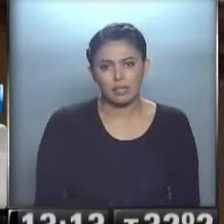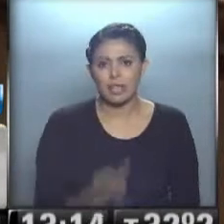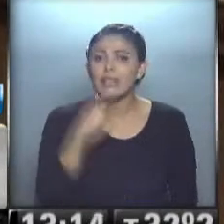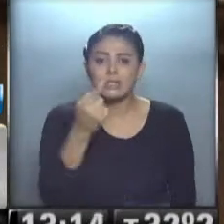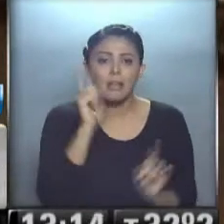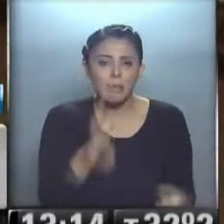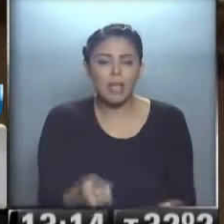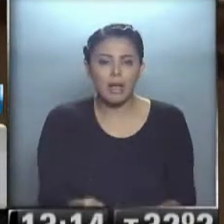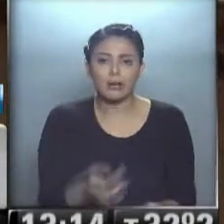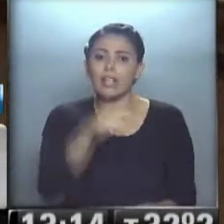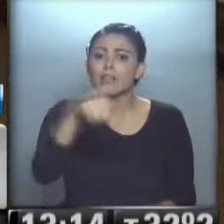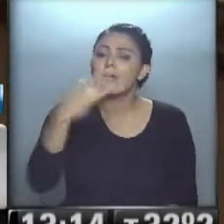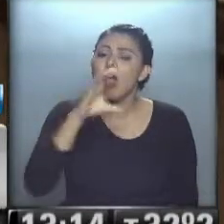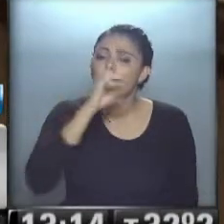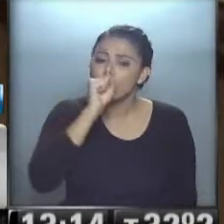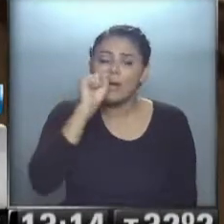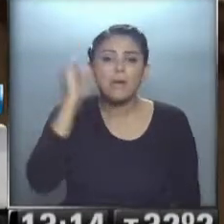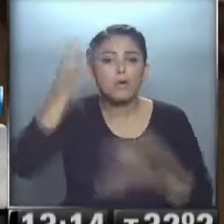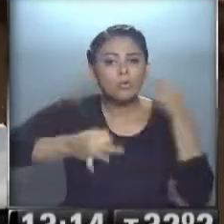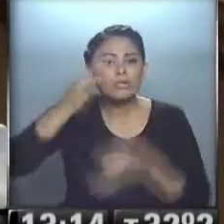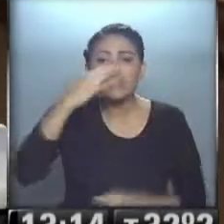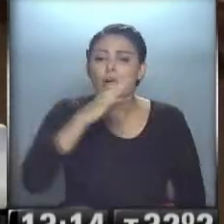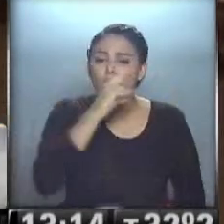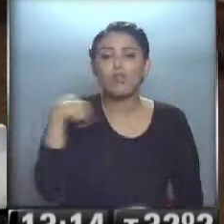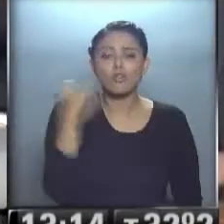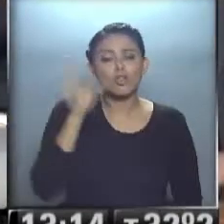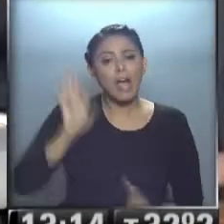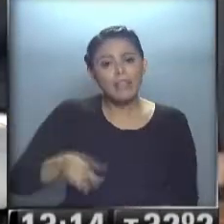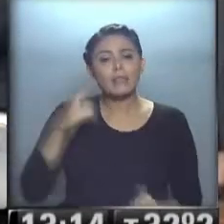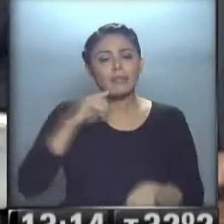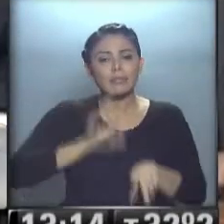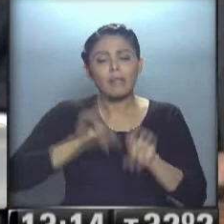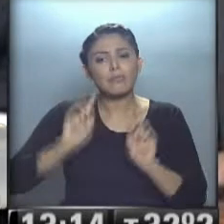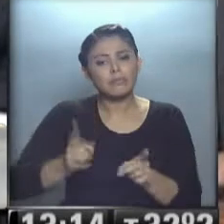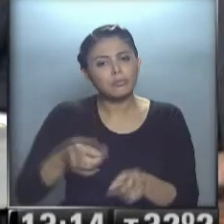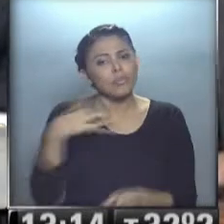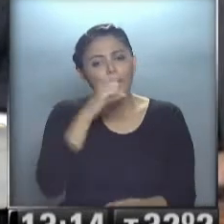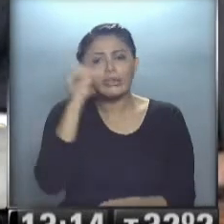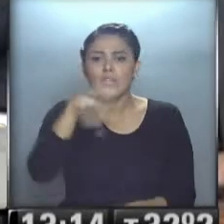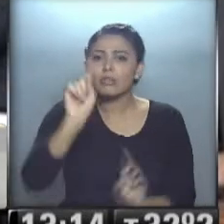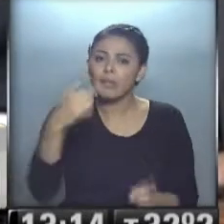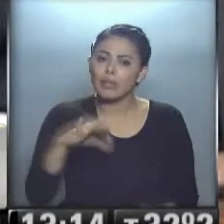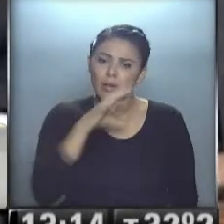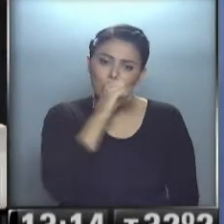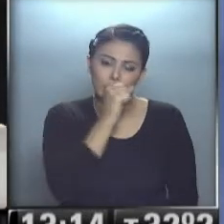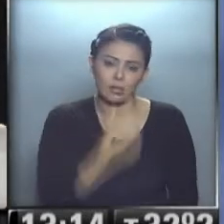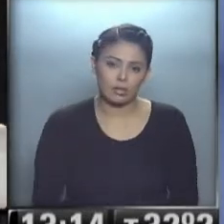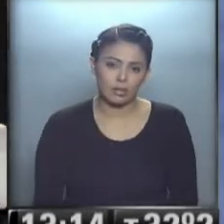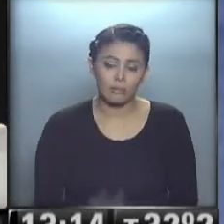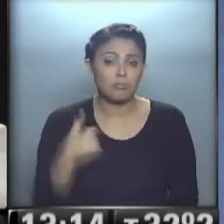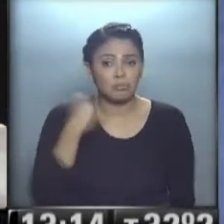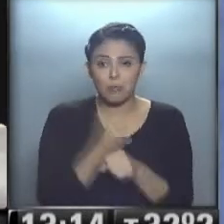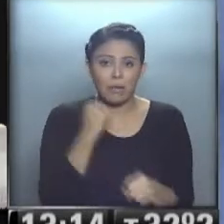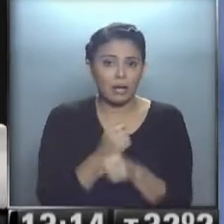decir y que nos aguante la justicia así como nosotros los aguantamos no es cierto que me banqué bueno yo estaba trabajando como